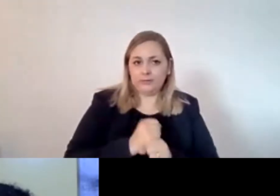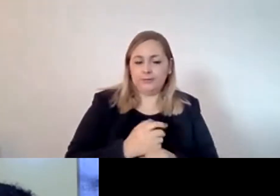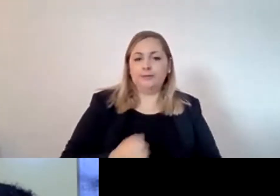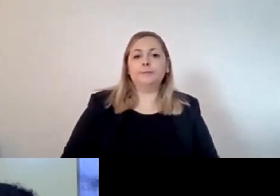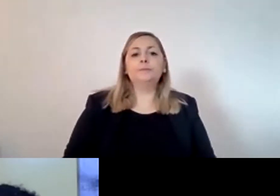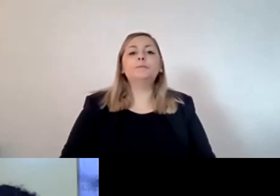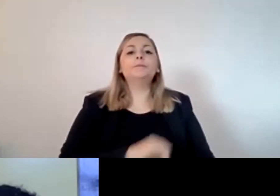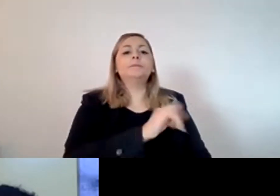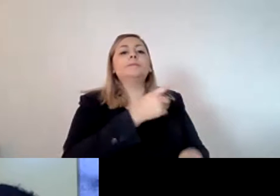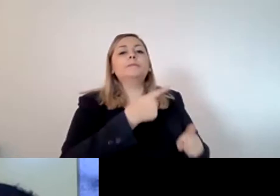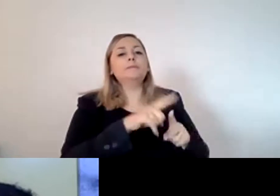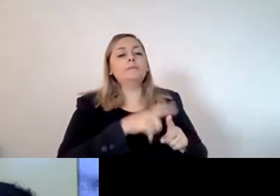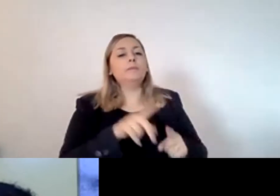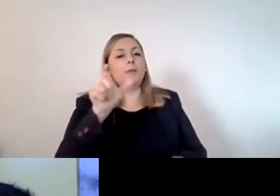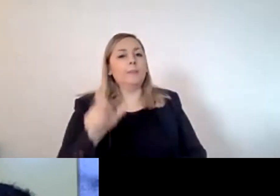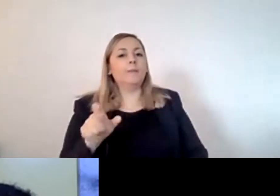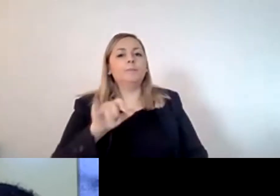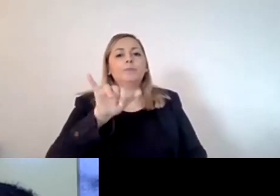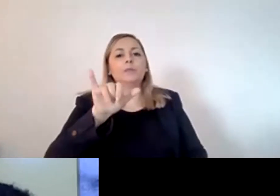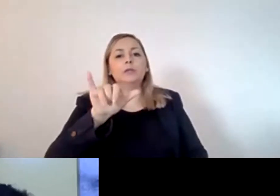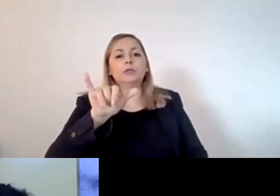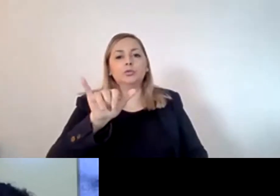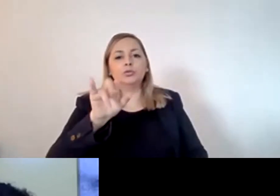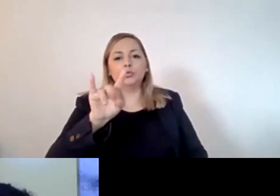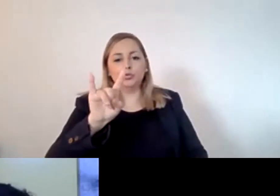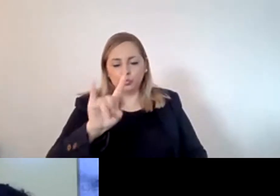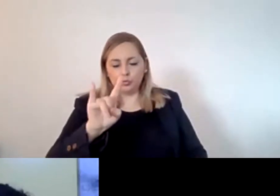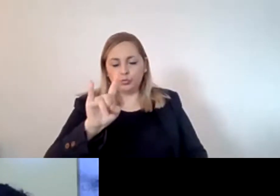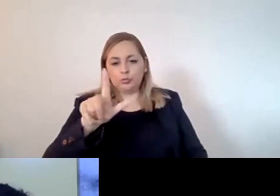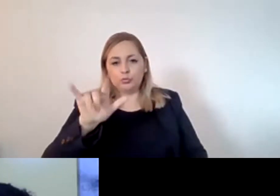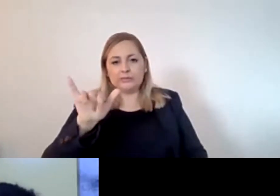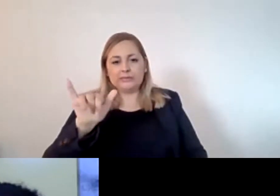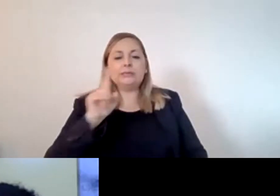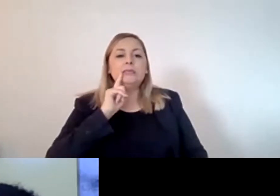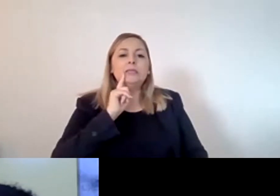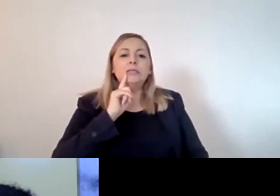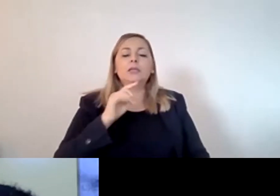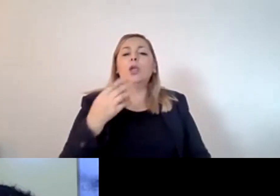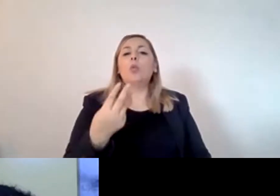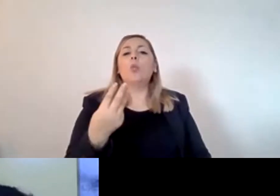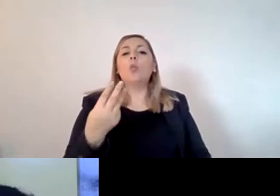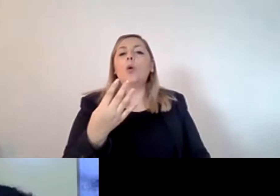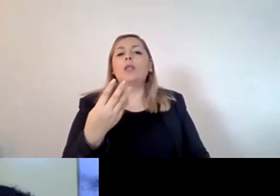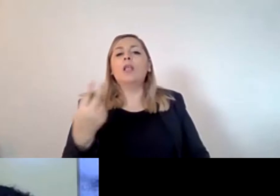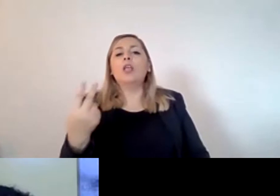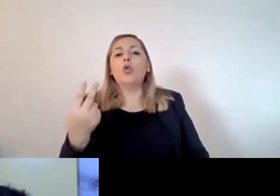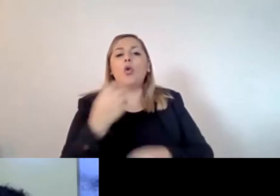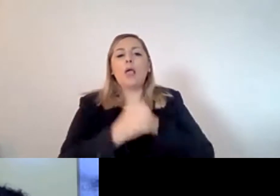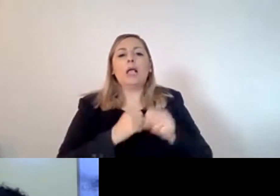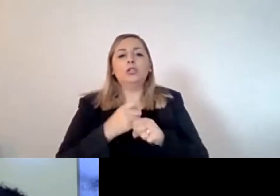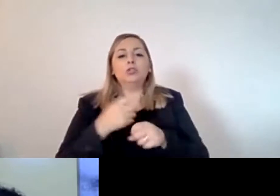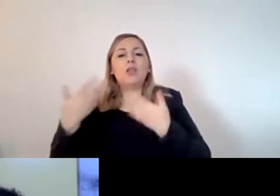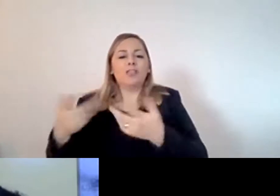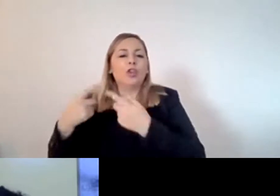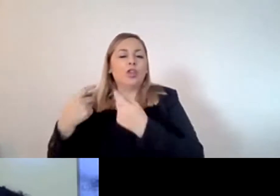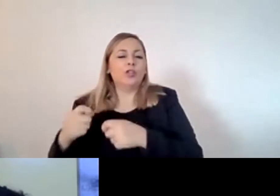Aquí hay otra persona, Julie, tiene 42 años y fue diagnosticada hace muy poco.